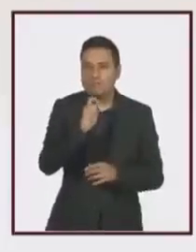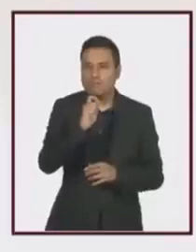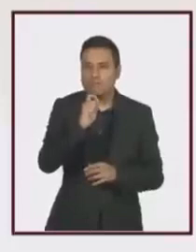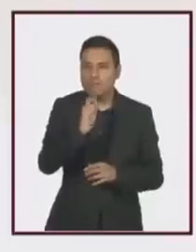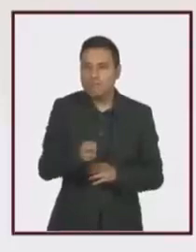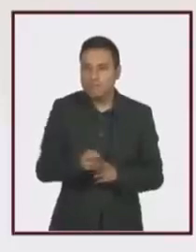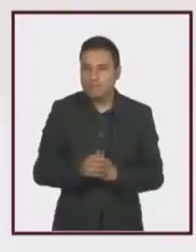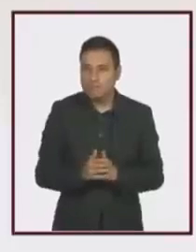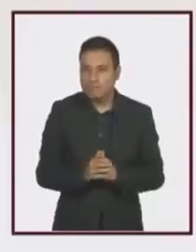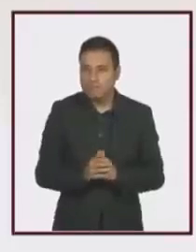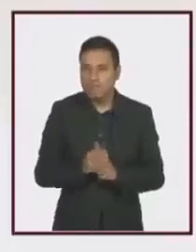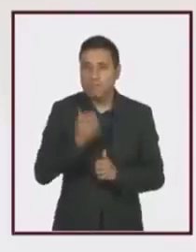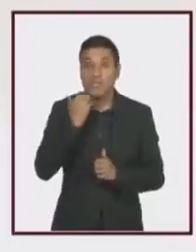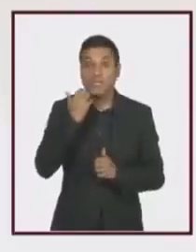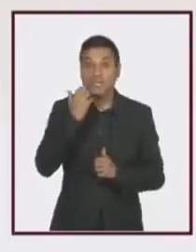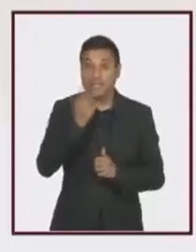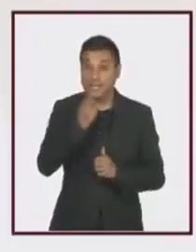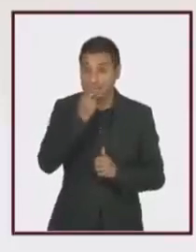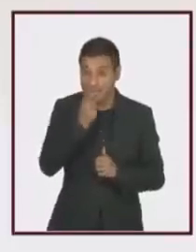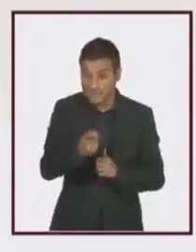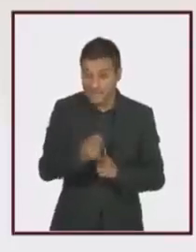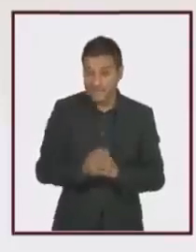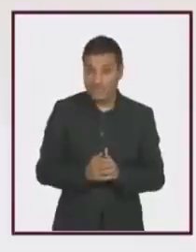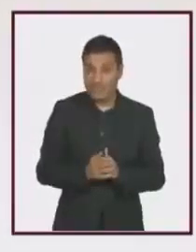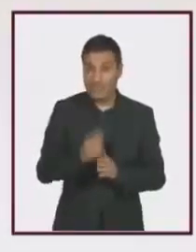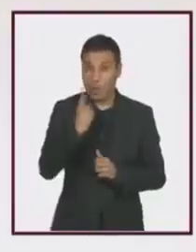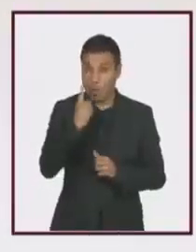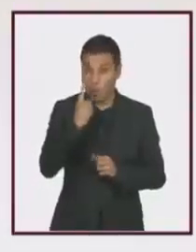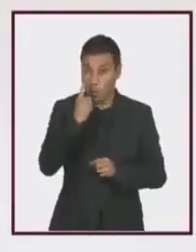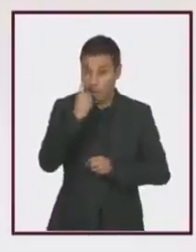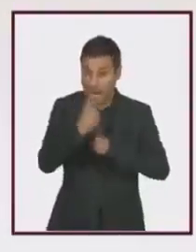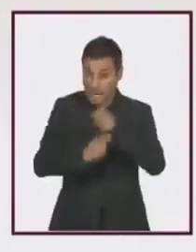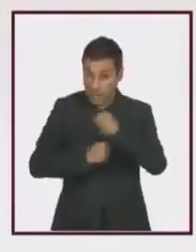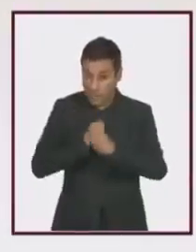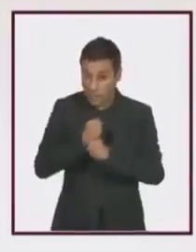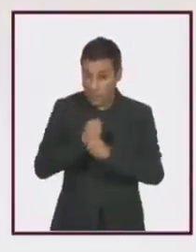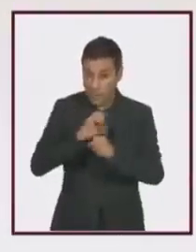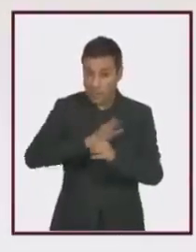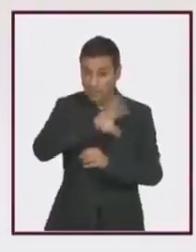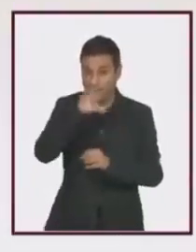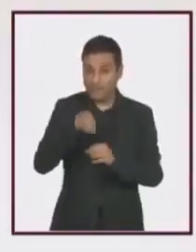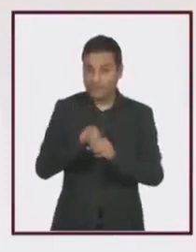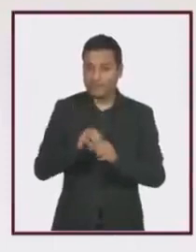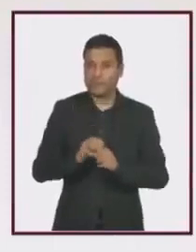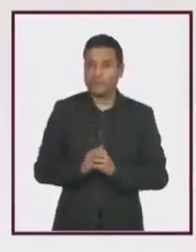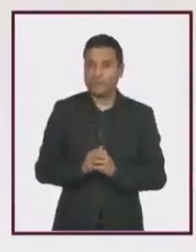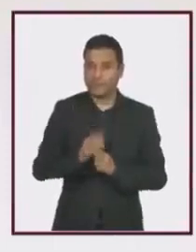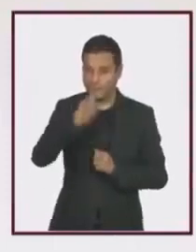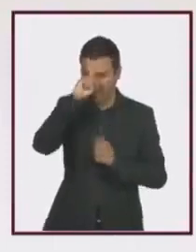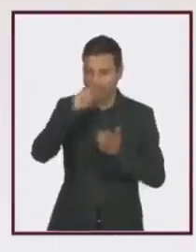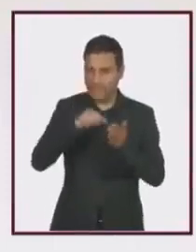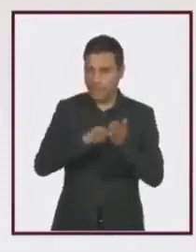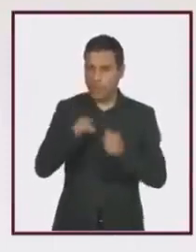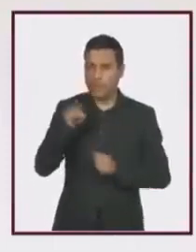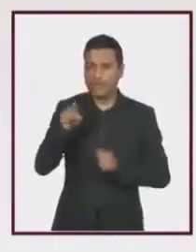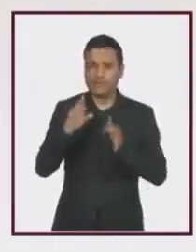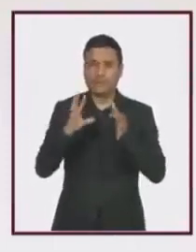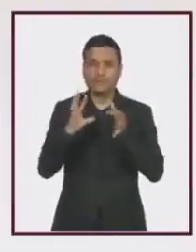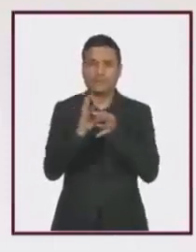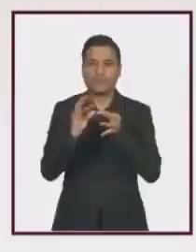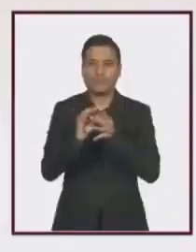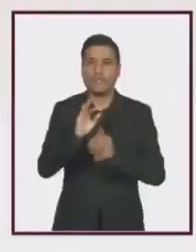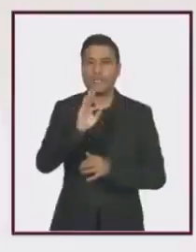no sé si se refiere a todo el ciclo escolar. No, yo pienso que más bien se refiere a la